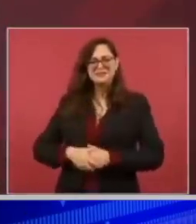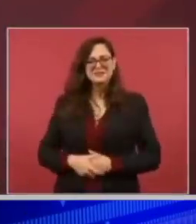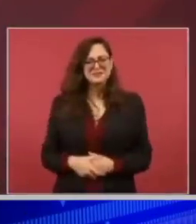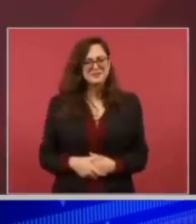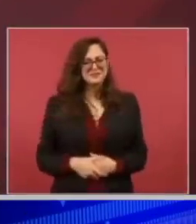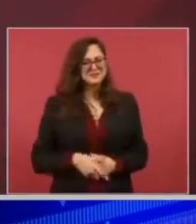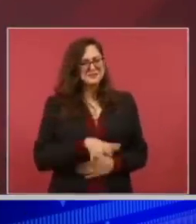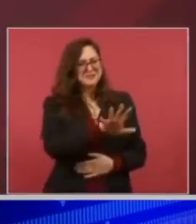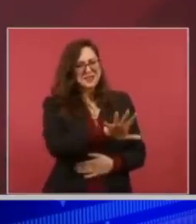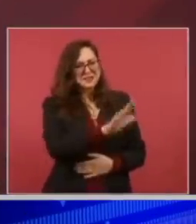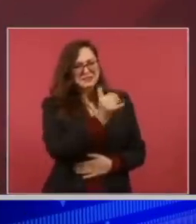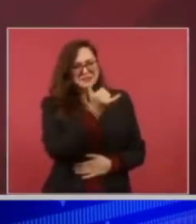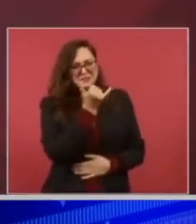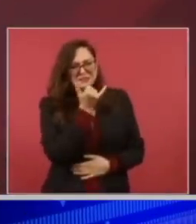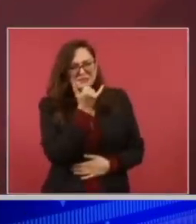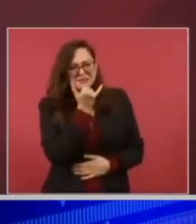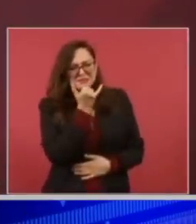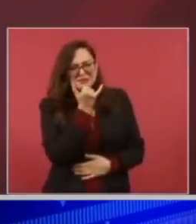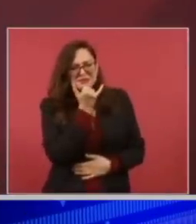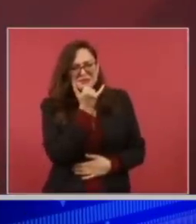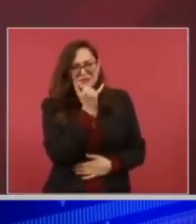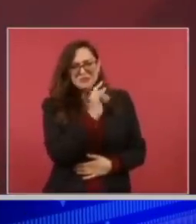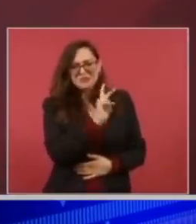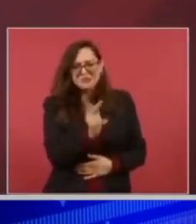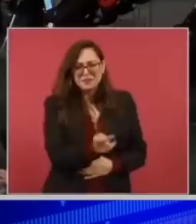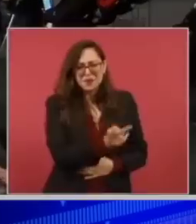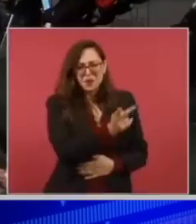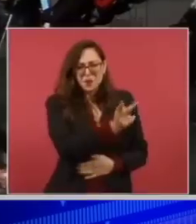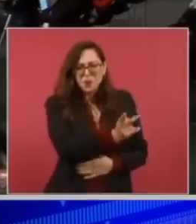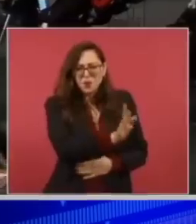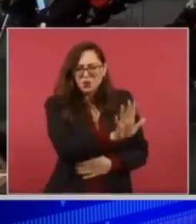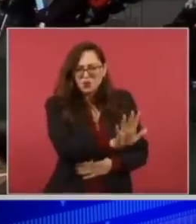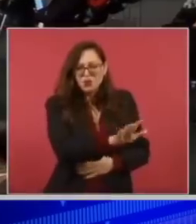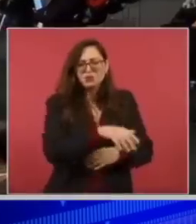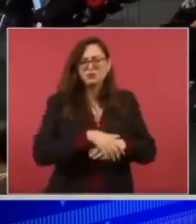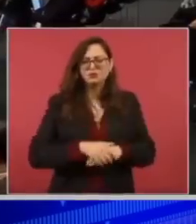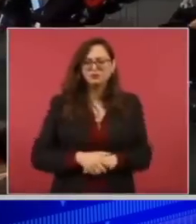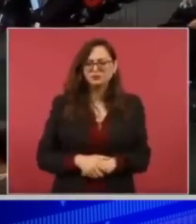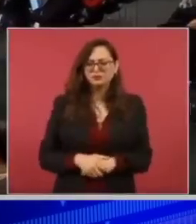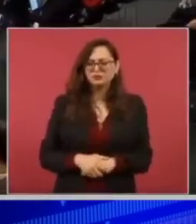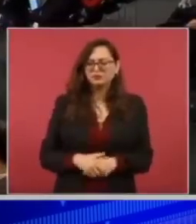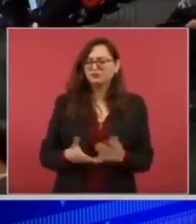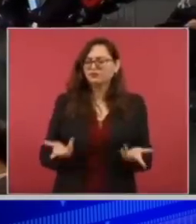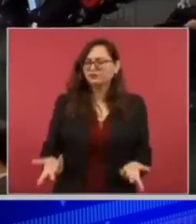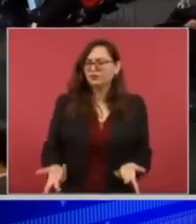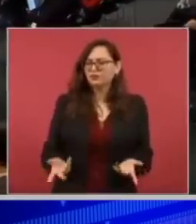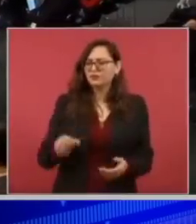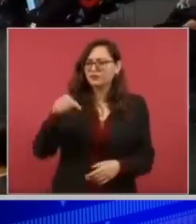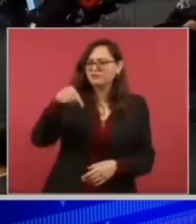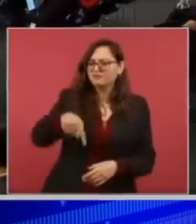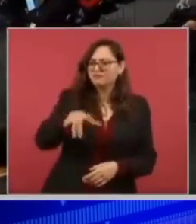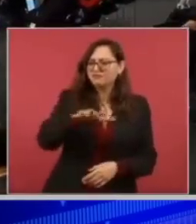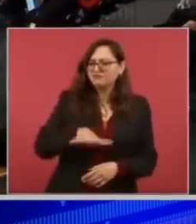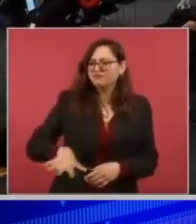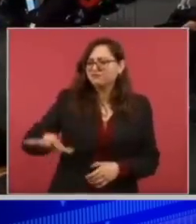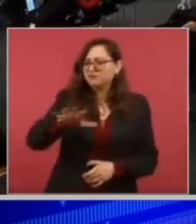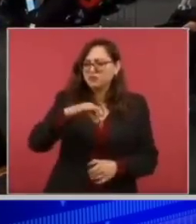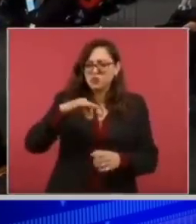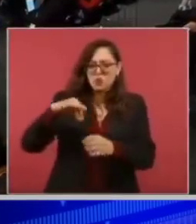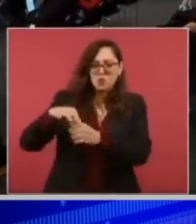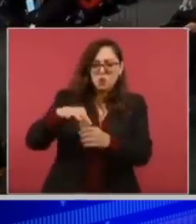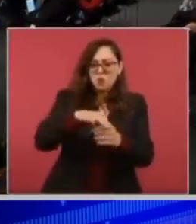a poner en riesgo una elección si quien ha hecho valer la democracia en el país ha sido el pueblo